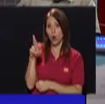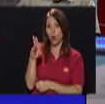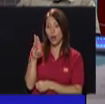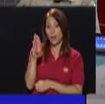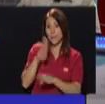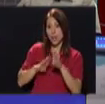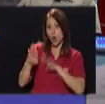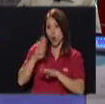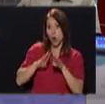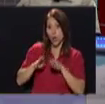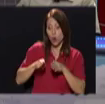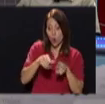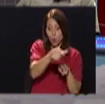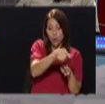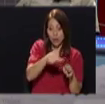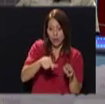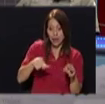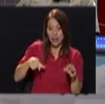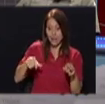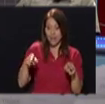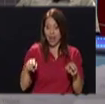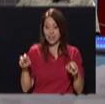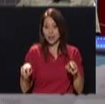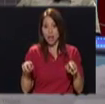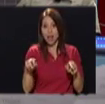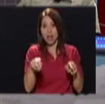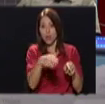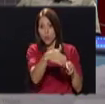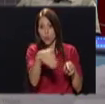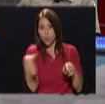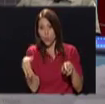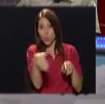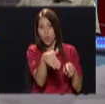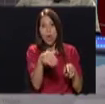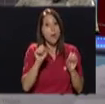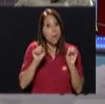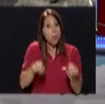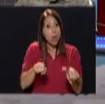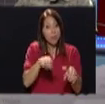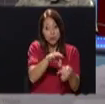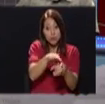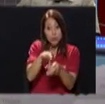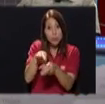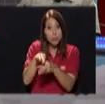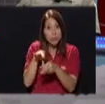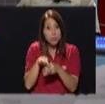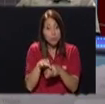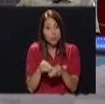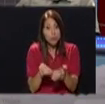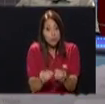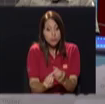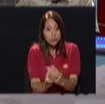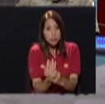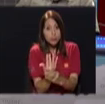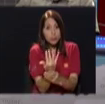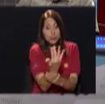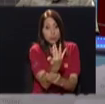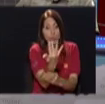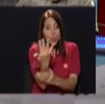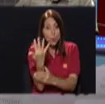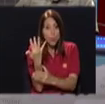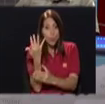las quebradas, por ahí es un medio de transporte para la vida silvestre, podemos estar reforestando las cuencas de los ríos, que